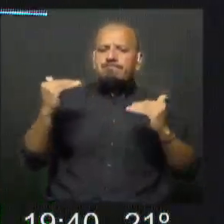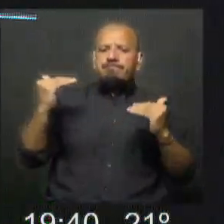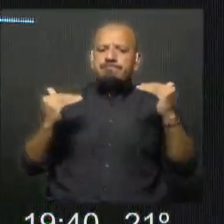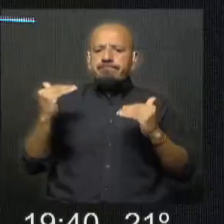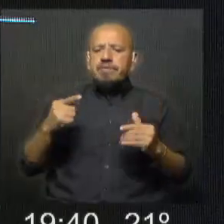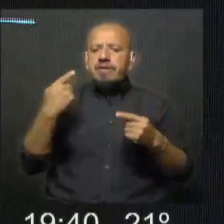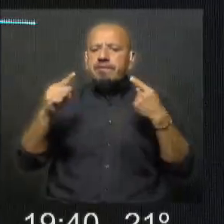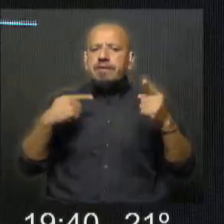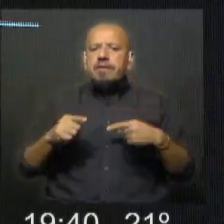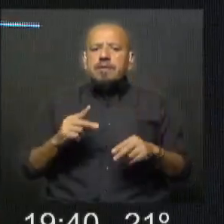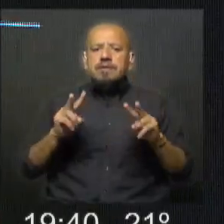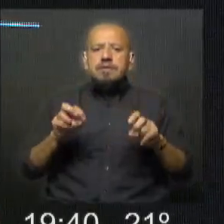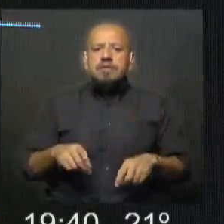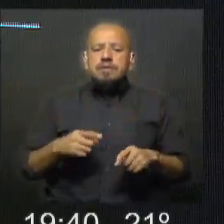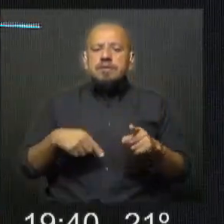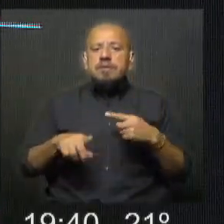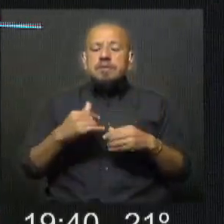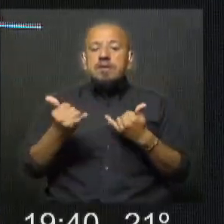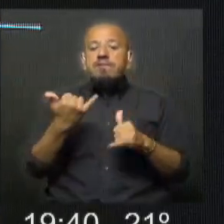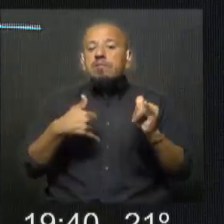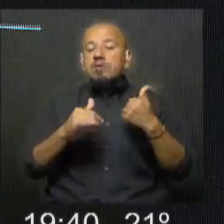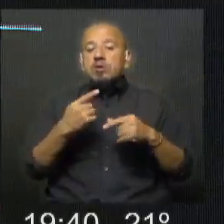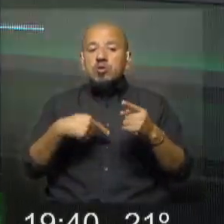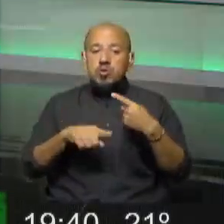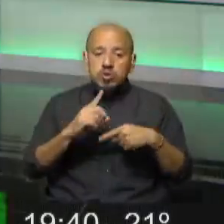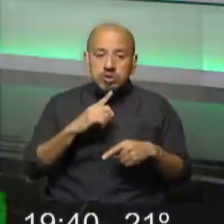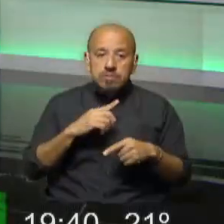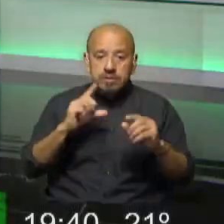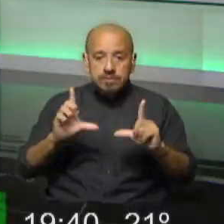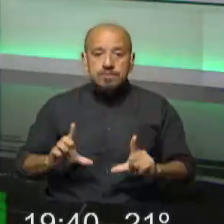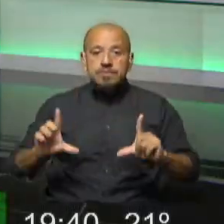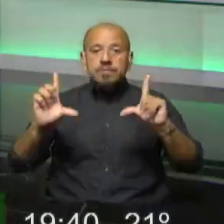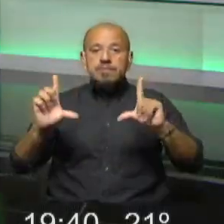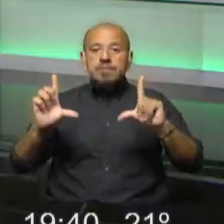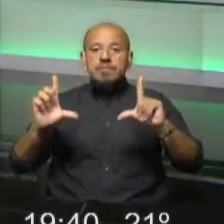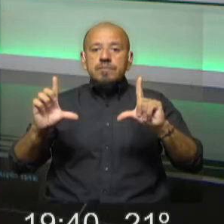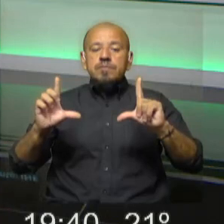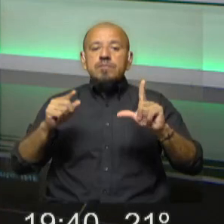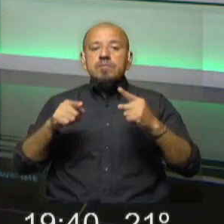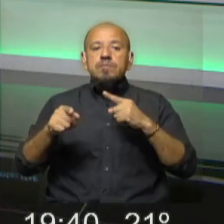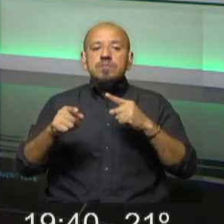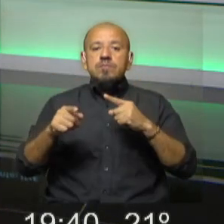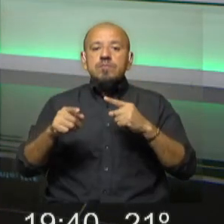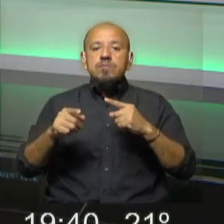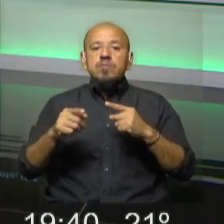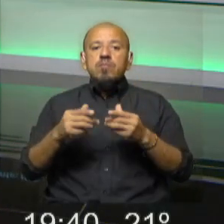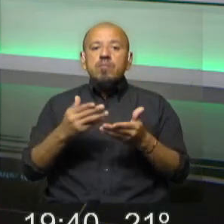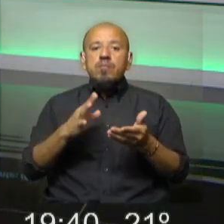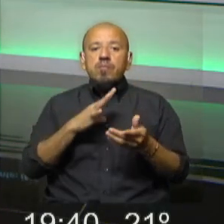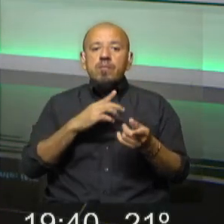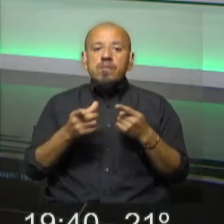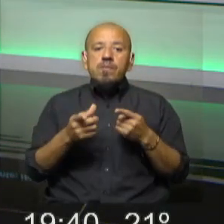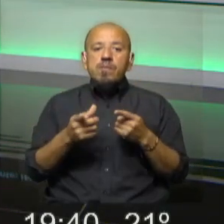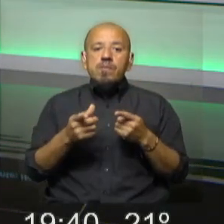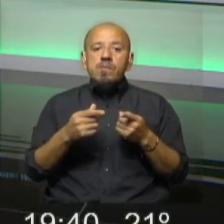este criterio de desagregación de la información. Y para sumar una placa más, ¿sí?, a estas distintas caras del mercado de trabajo, lo que tenemos acá